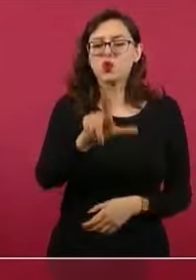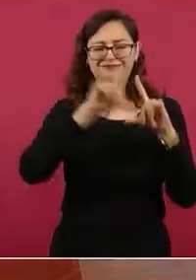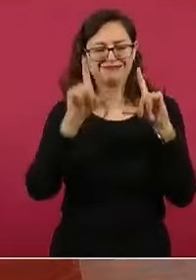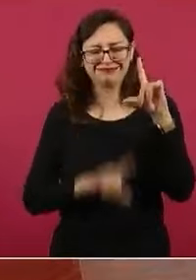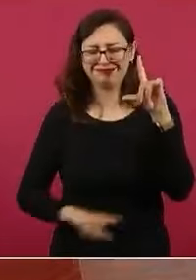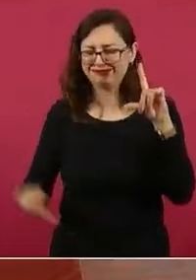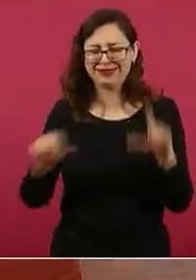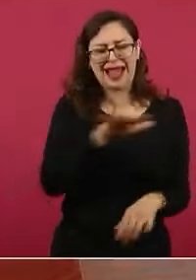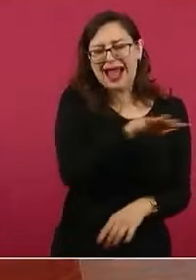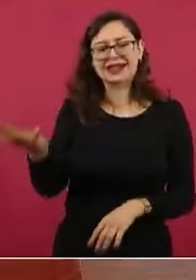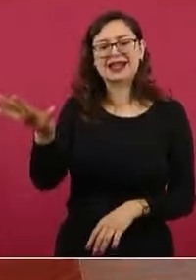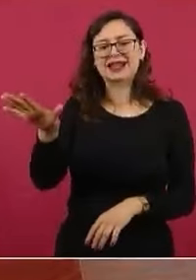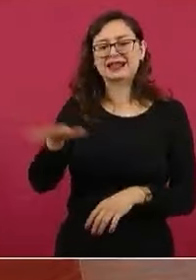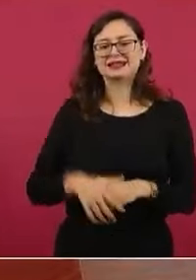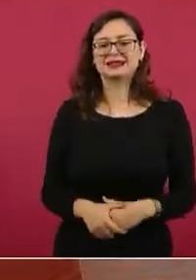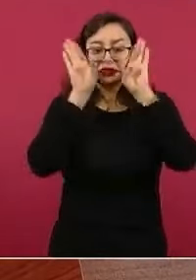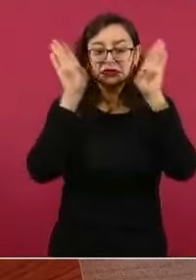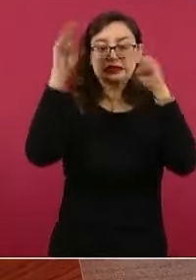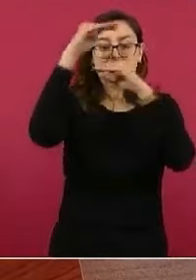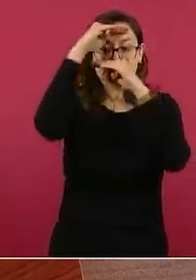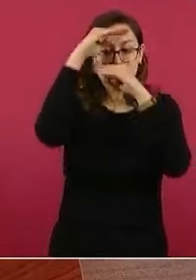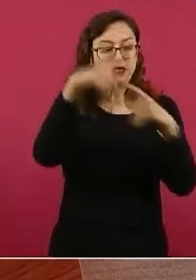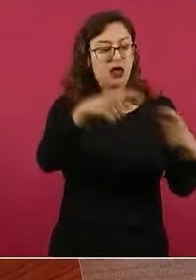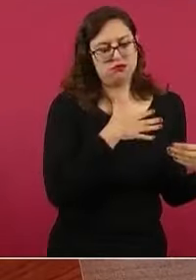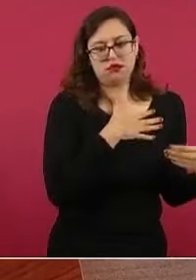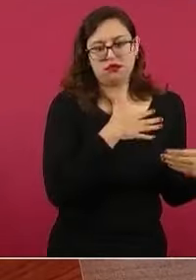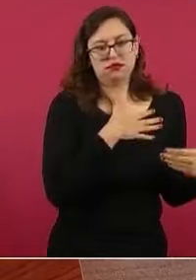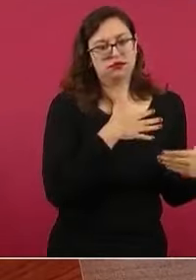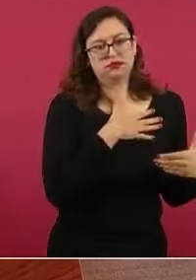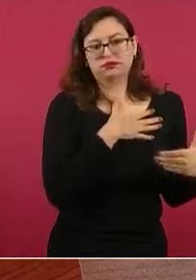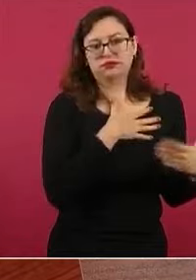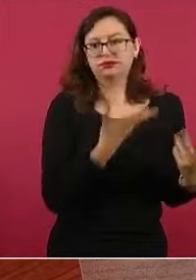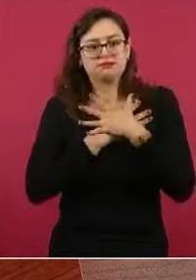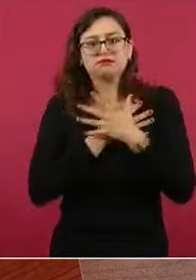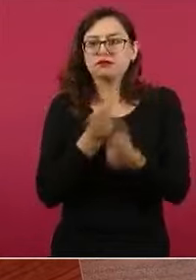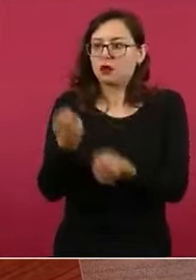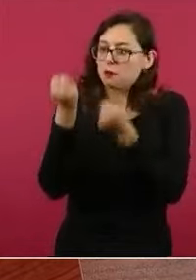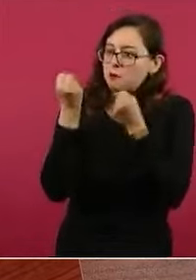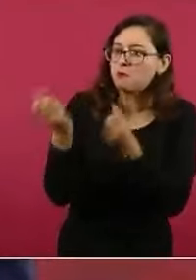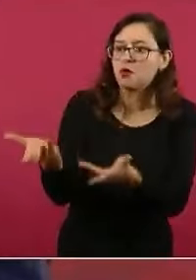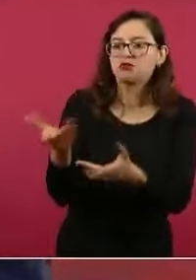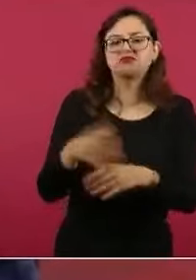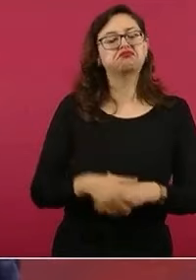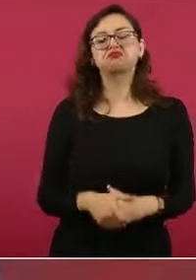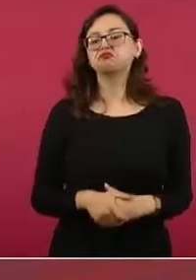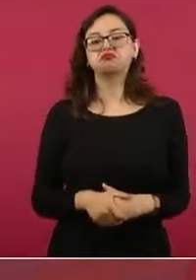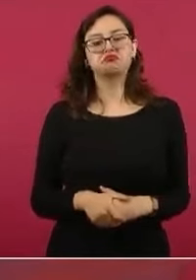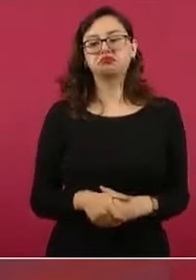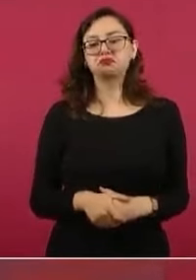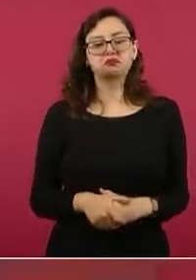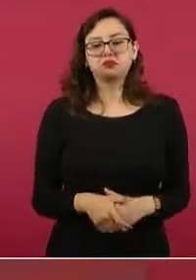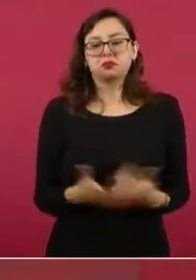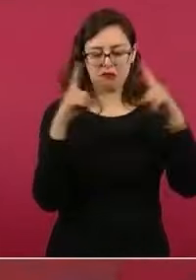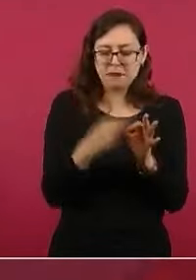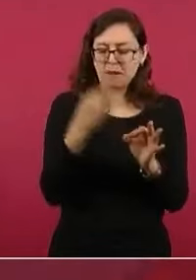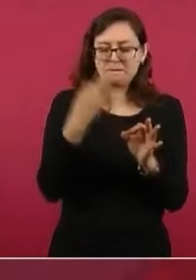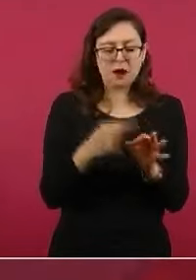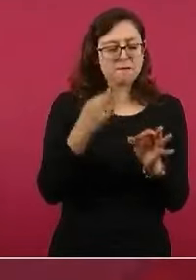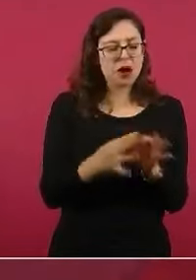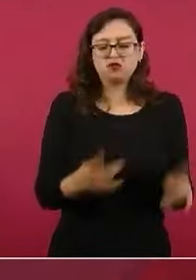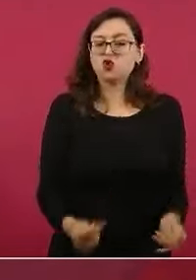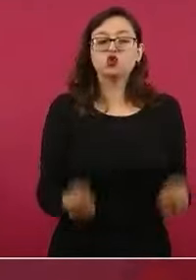general. El conservador es muy egoísta, no le tiene amor al pueblo. Aunque vaya a la iglesia todos los domingos,